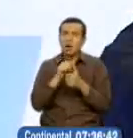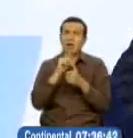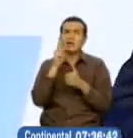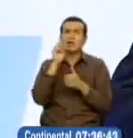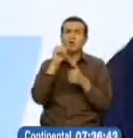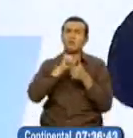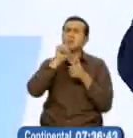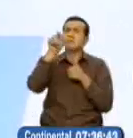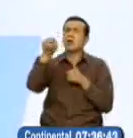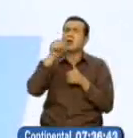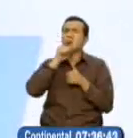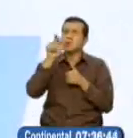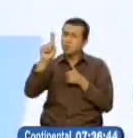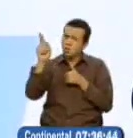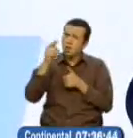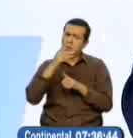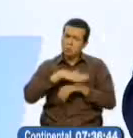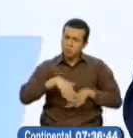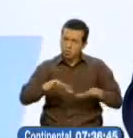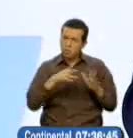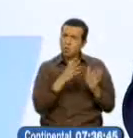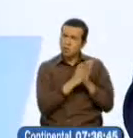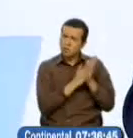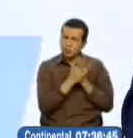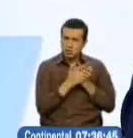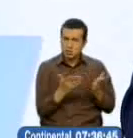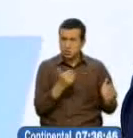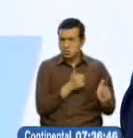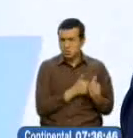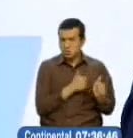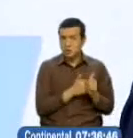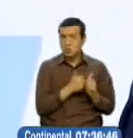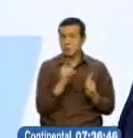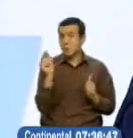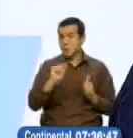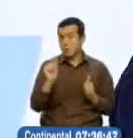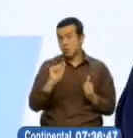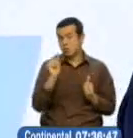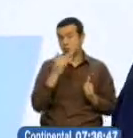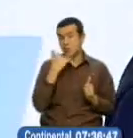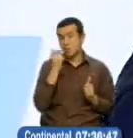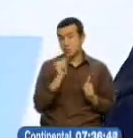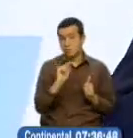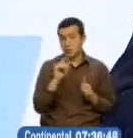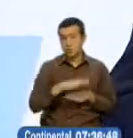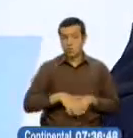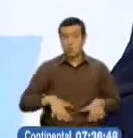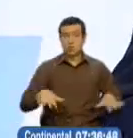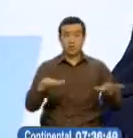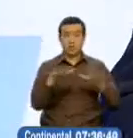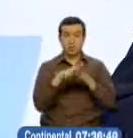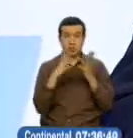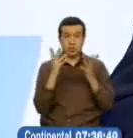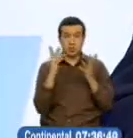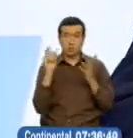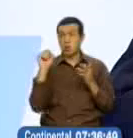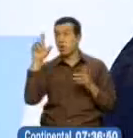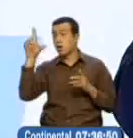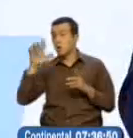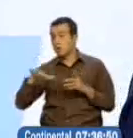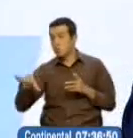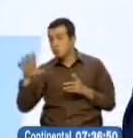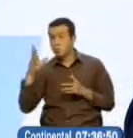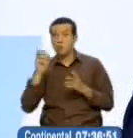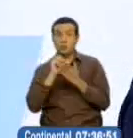de kilómetros cuando se puede aprovechar lo que ya tenemos. Sale más económico hacer en supuesto terreno más caro,